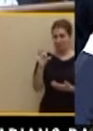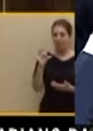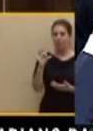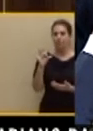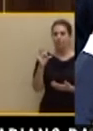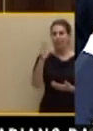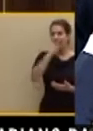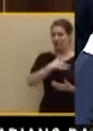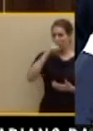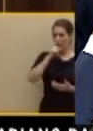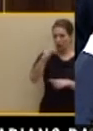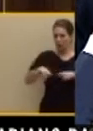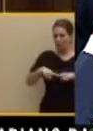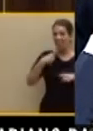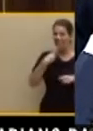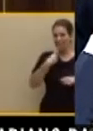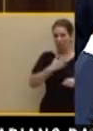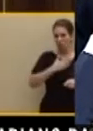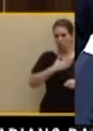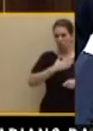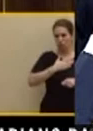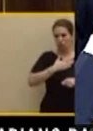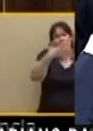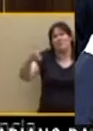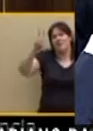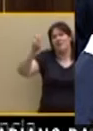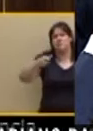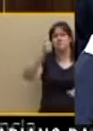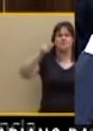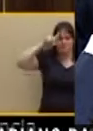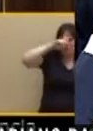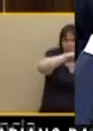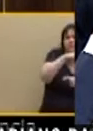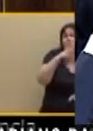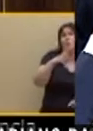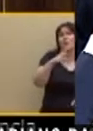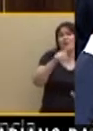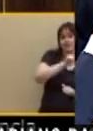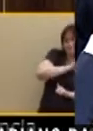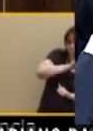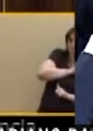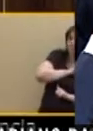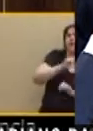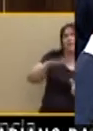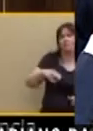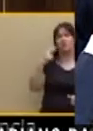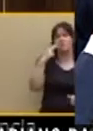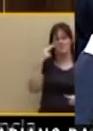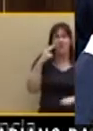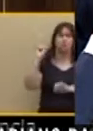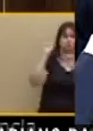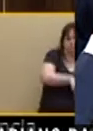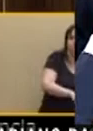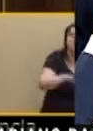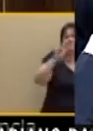y poder llegar a lateros 27 28 29 por ciento si o partido socialista se coloca del lado de mariano rajoy si